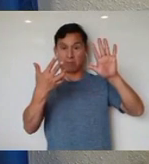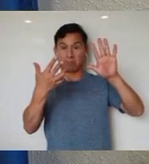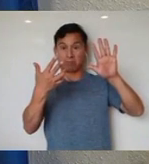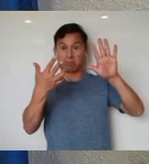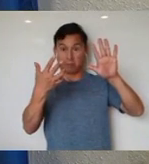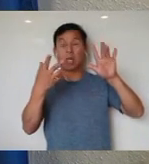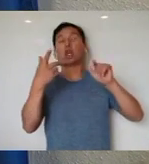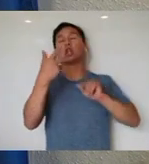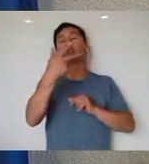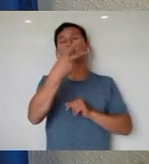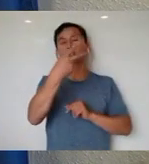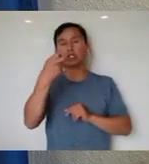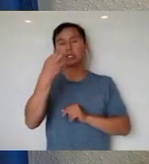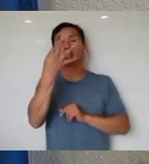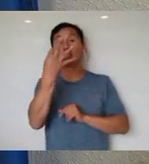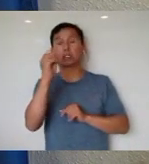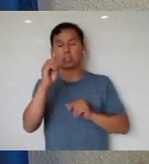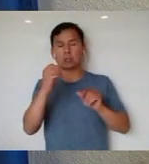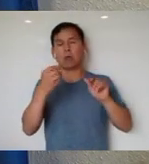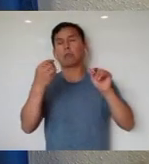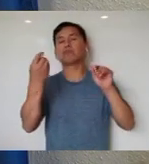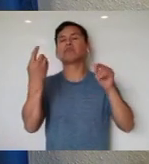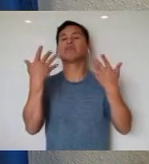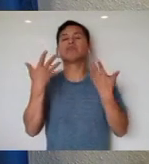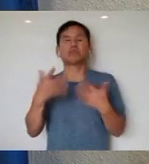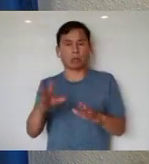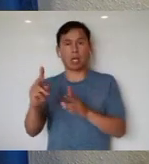cuales 230 han sido